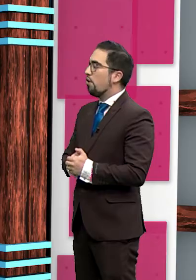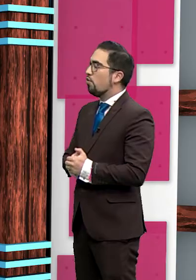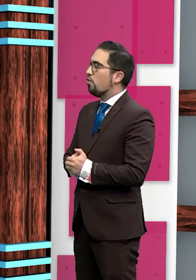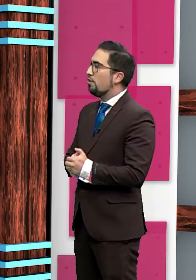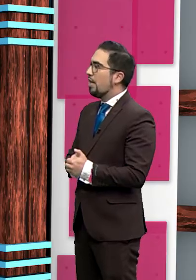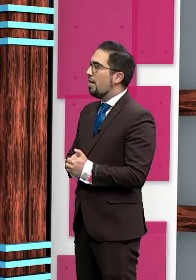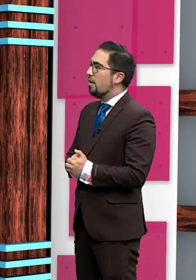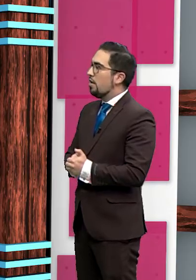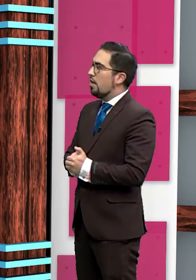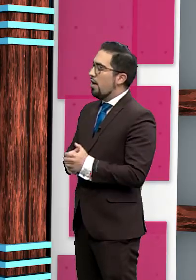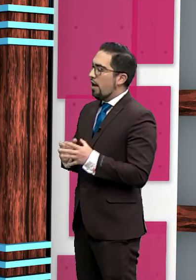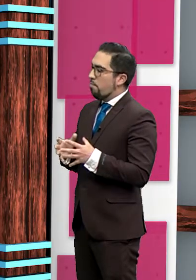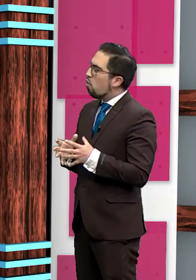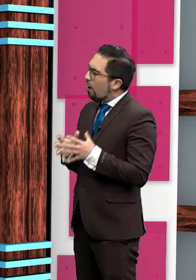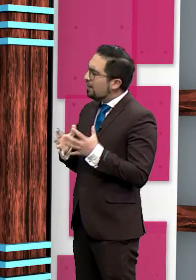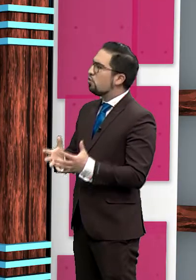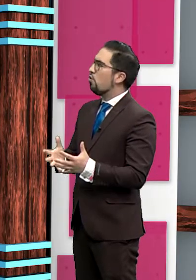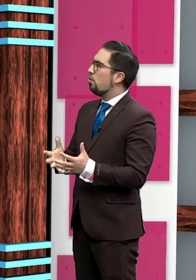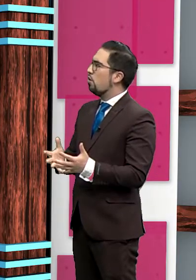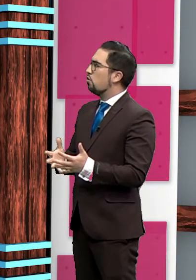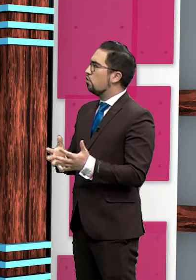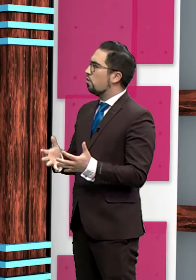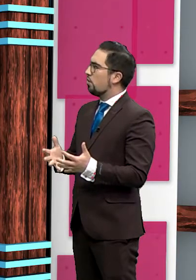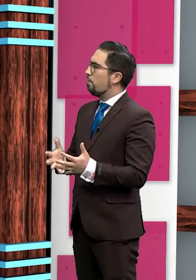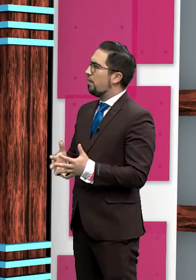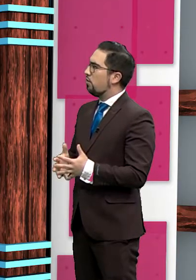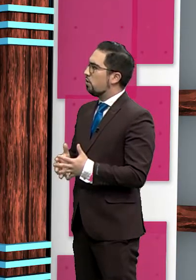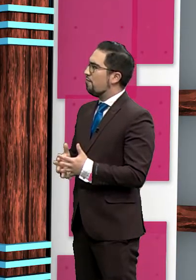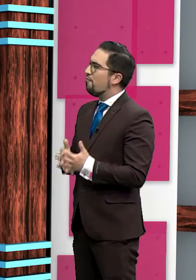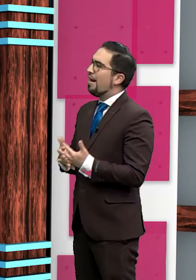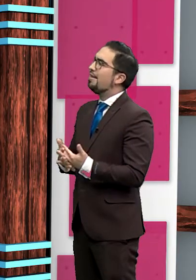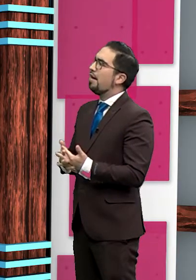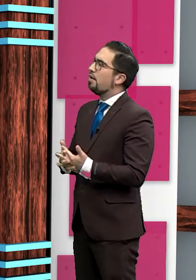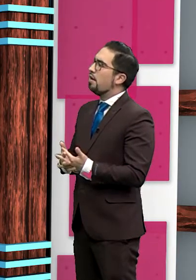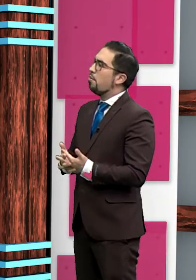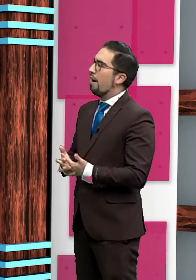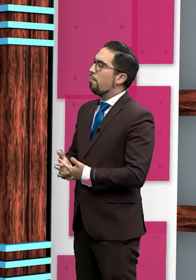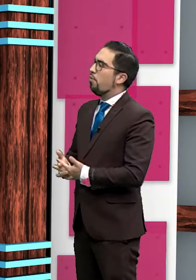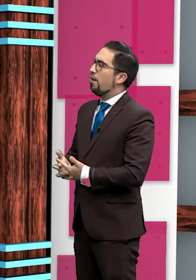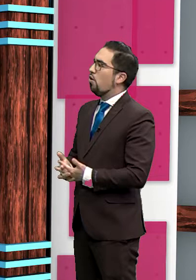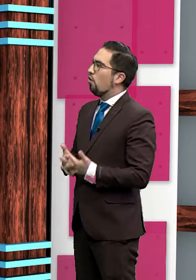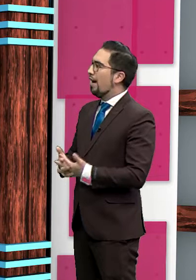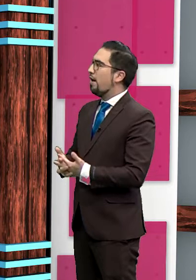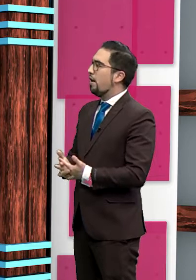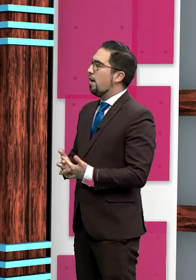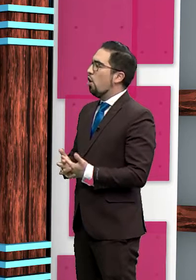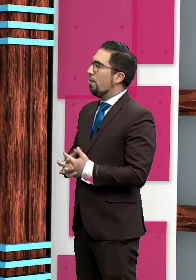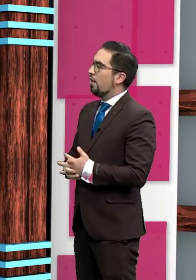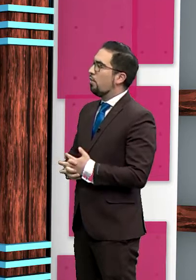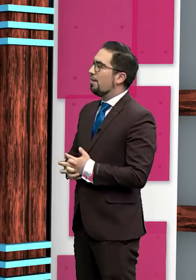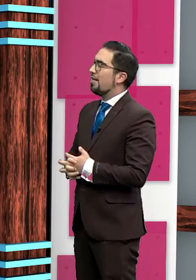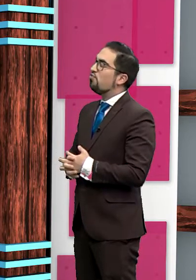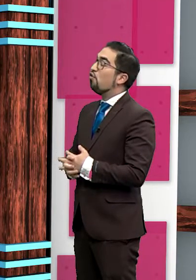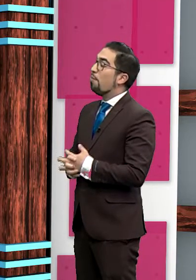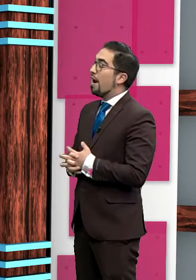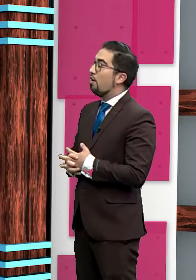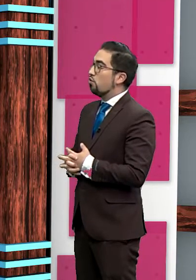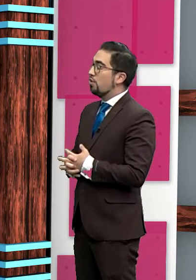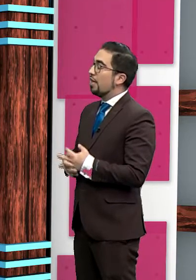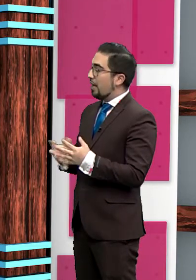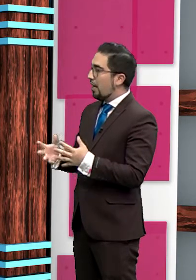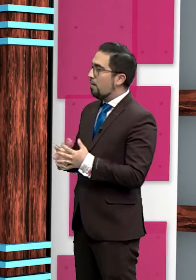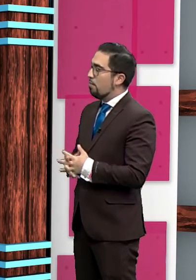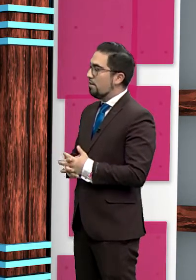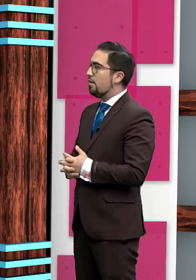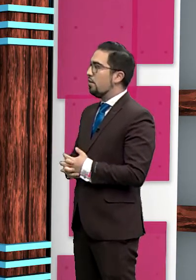del órgano judicial. ¿Cuáles son los otros aspectos que faltan para poder lograr el objetivo de transformar a la